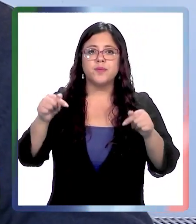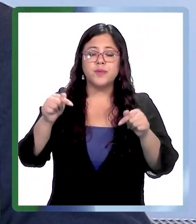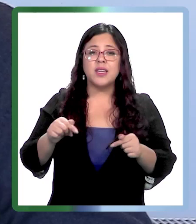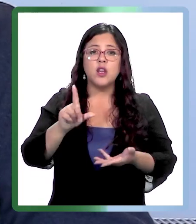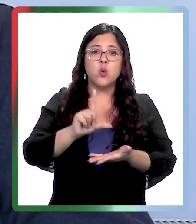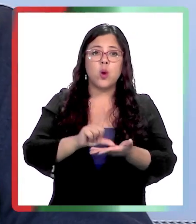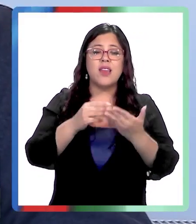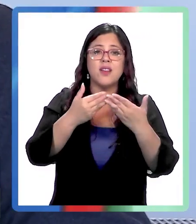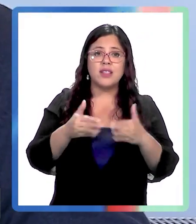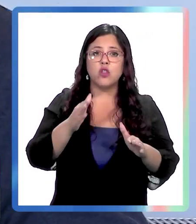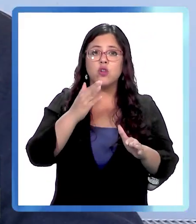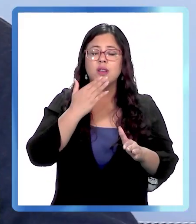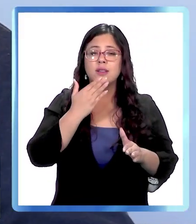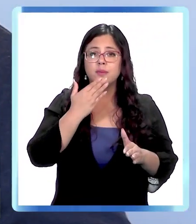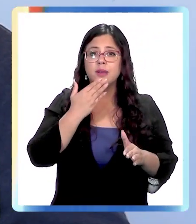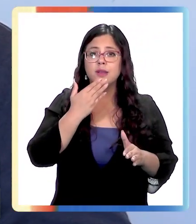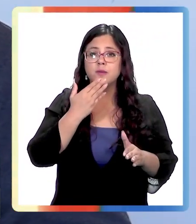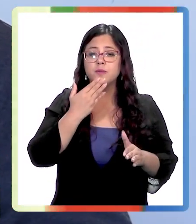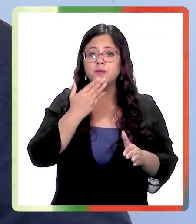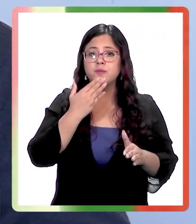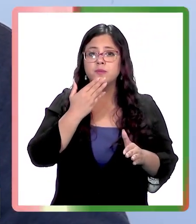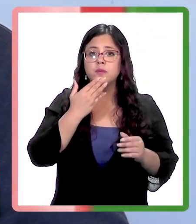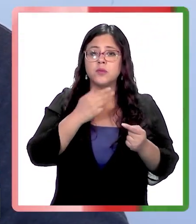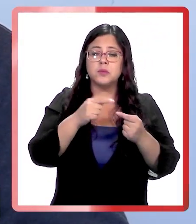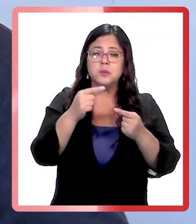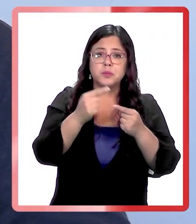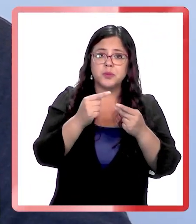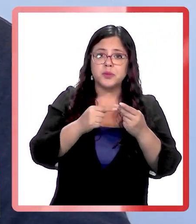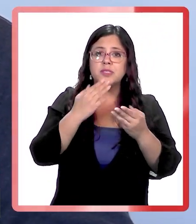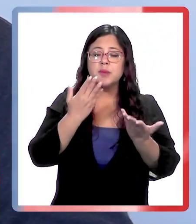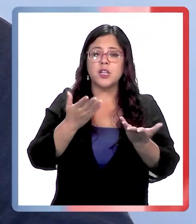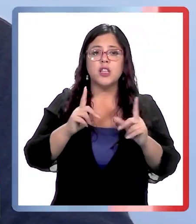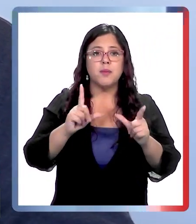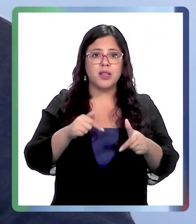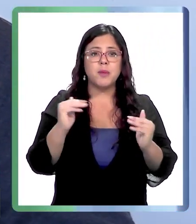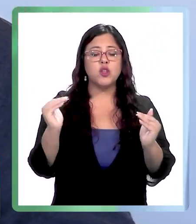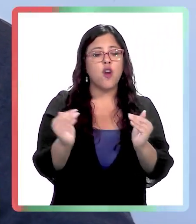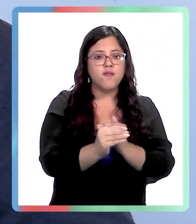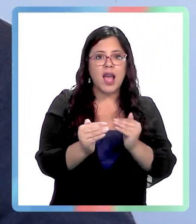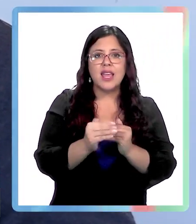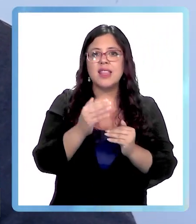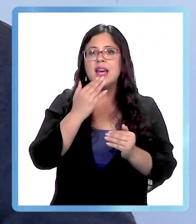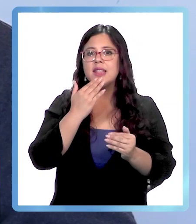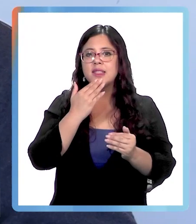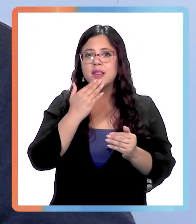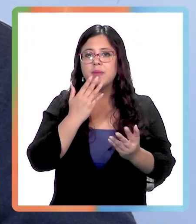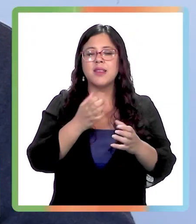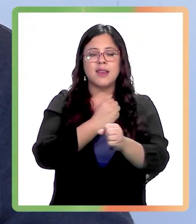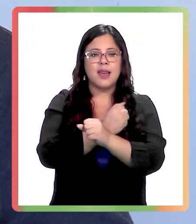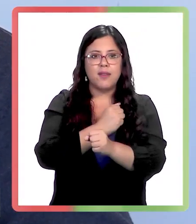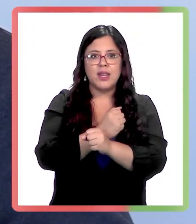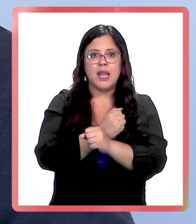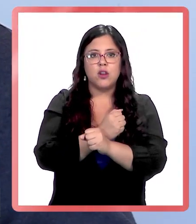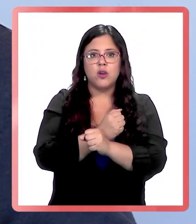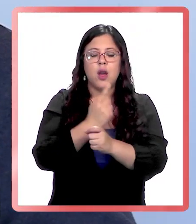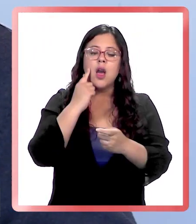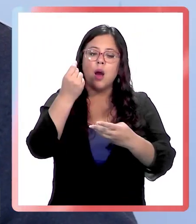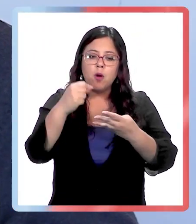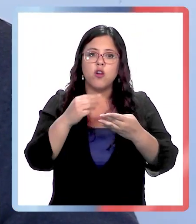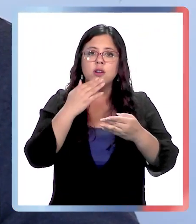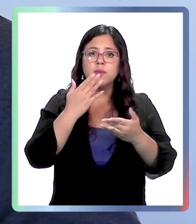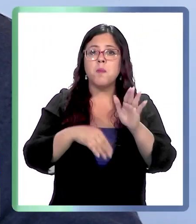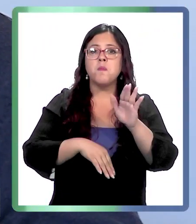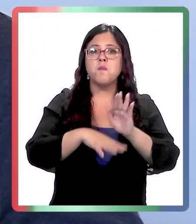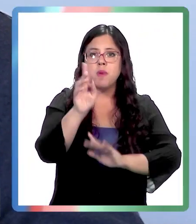en el complejo Libertadores, en Horcones, en Uspallata, como también con Vialidad, con Carabineros, para lo que es la ruta. Se